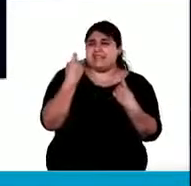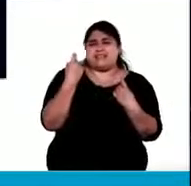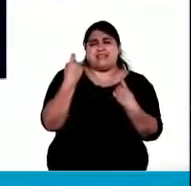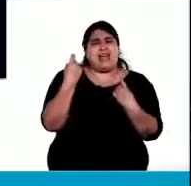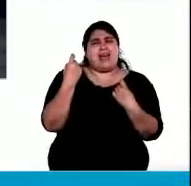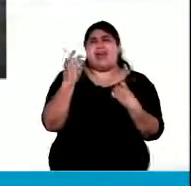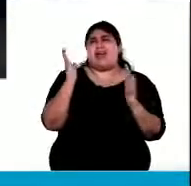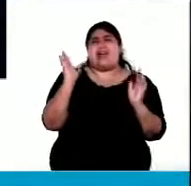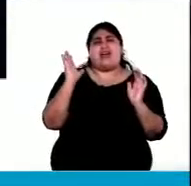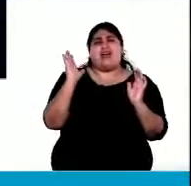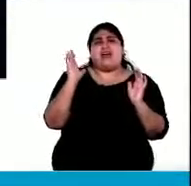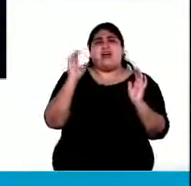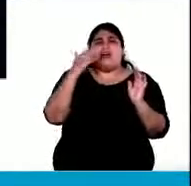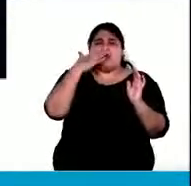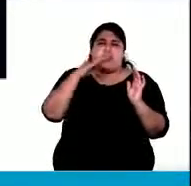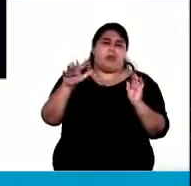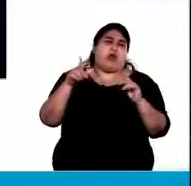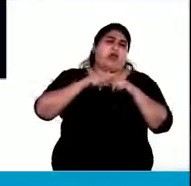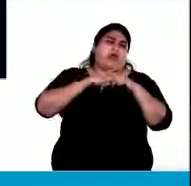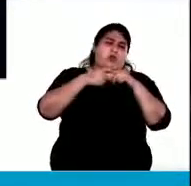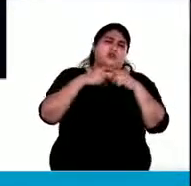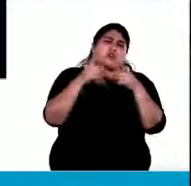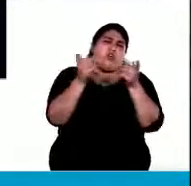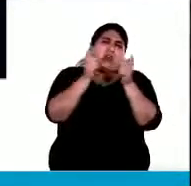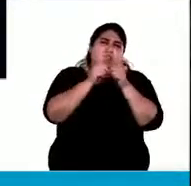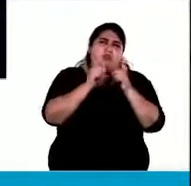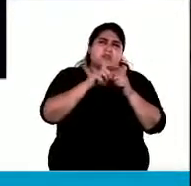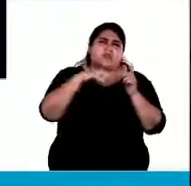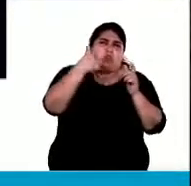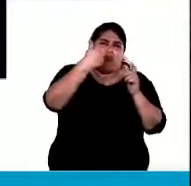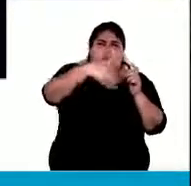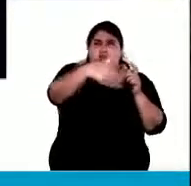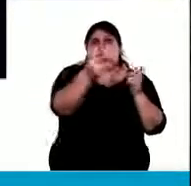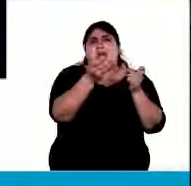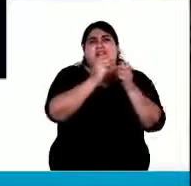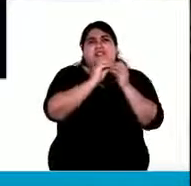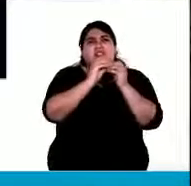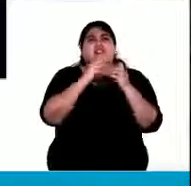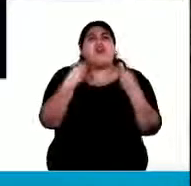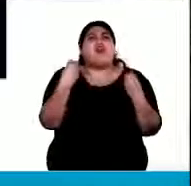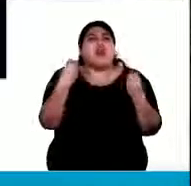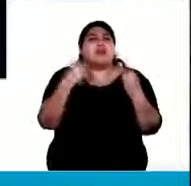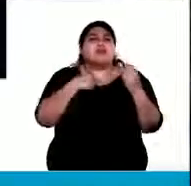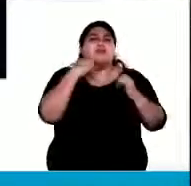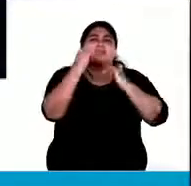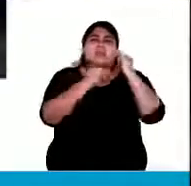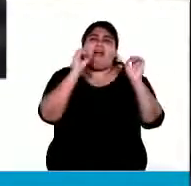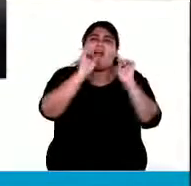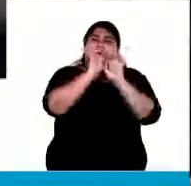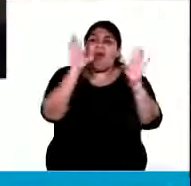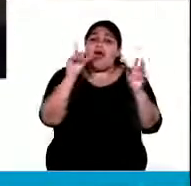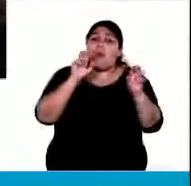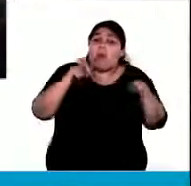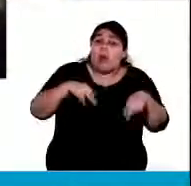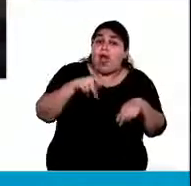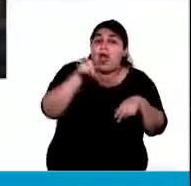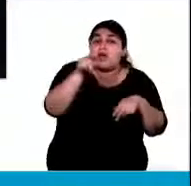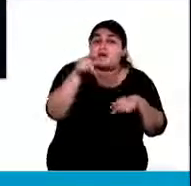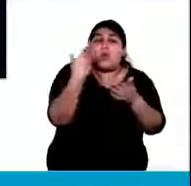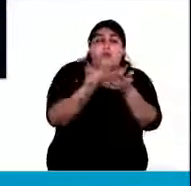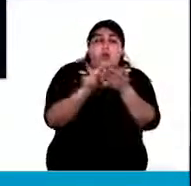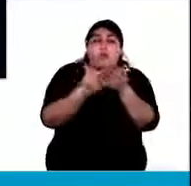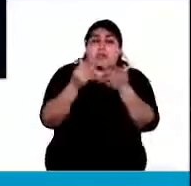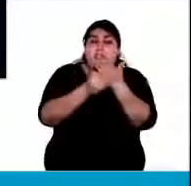seguramente lo discutiremos en las comisiones y en las próximas sesiones, dejar en claro que el plan que propone el